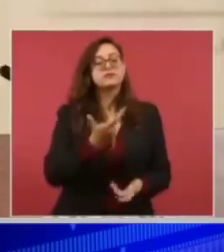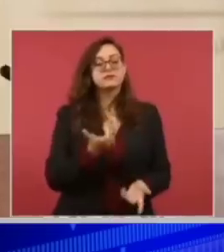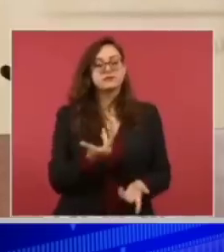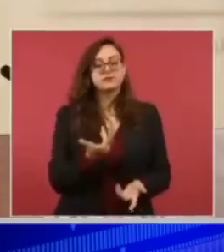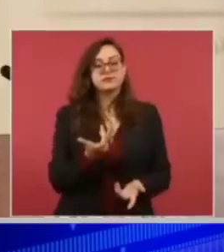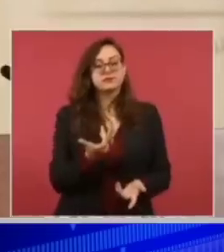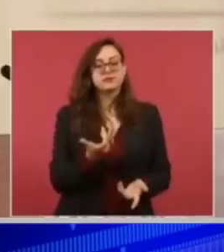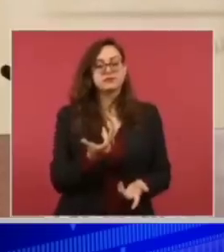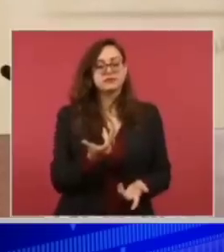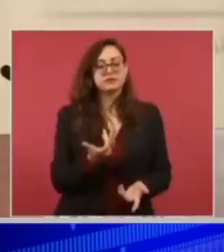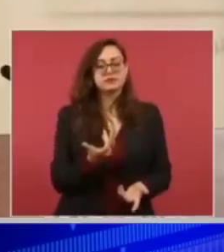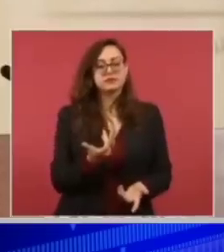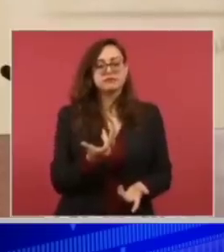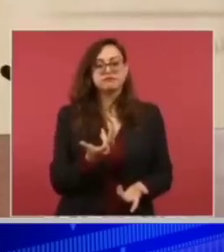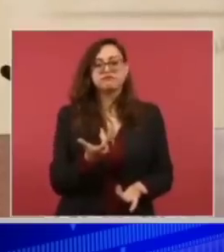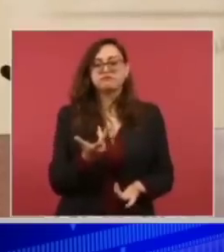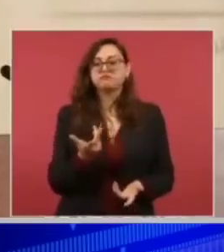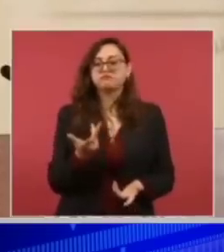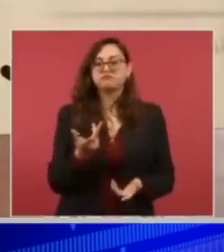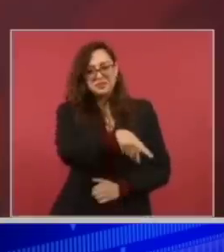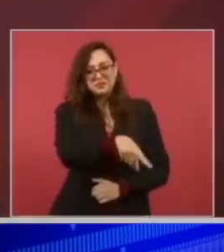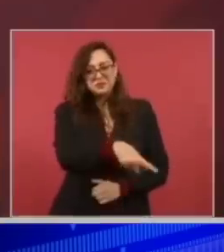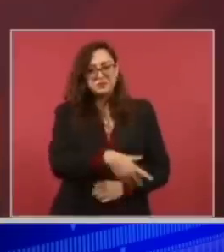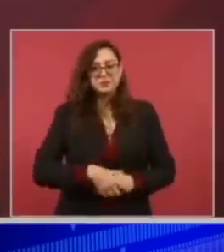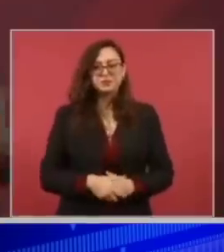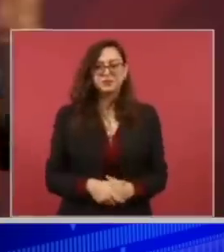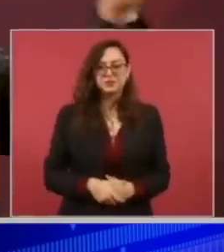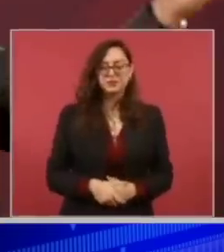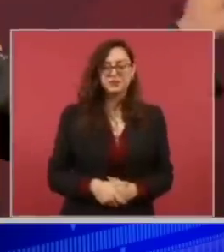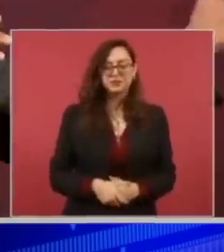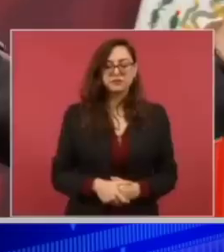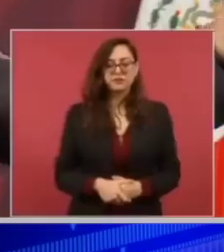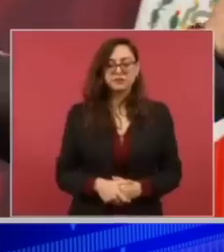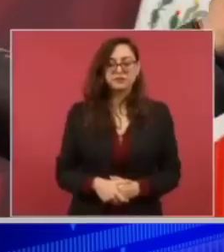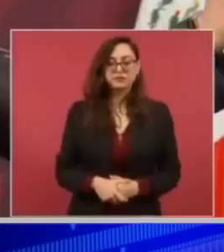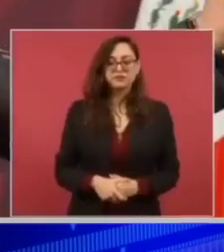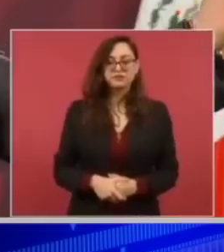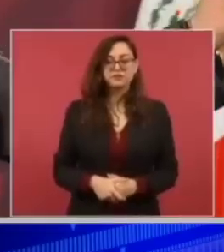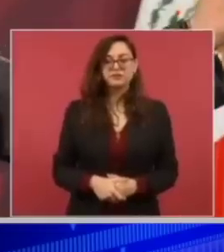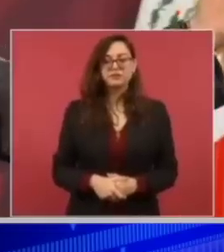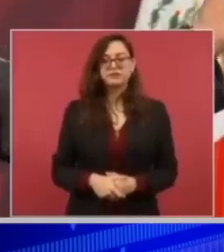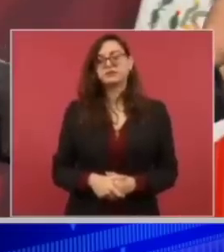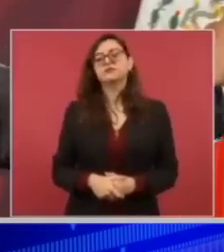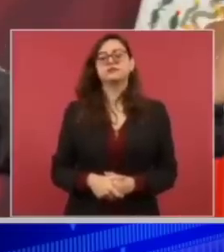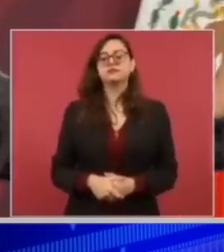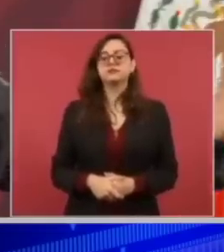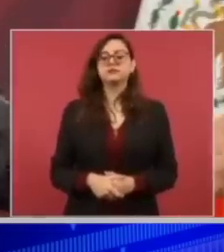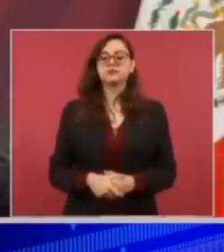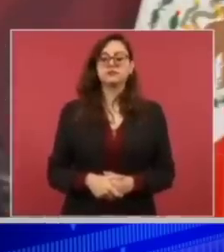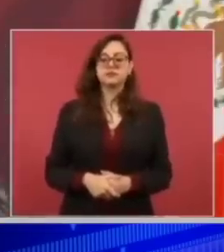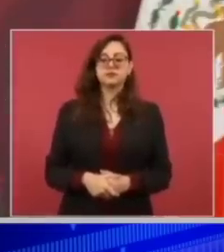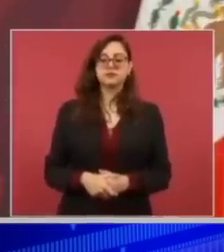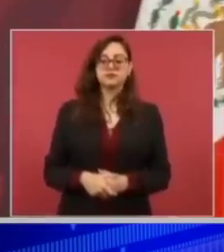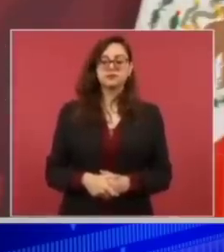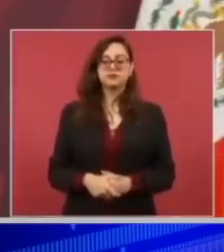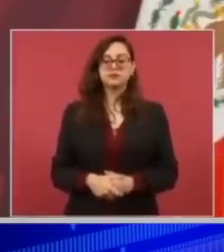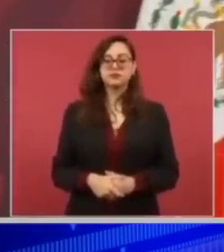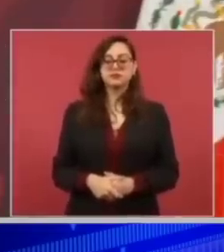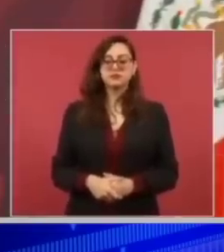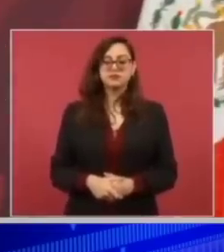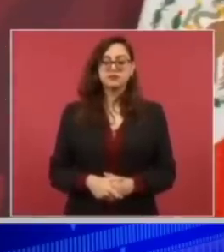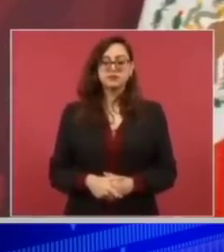las que permiten la compra del voto que no son estos los que le dieron este